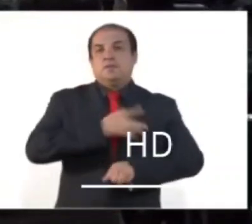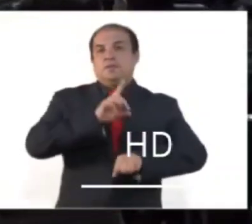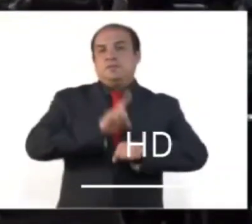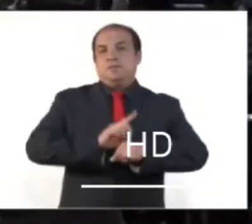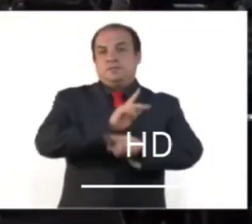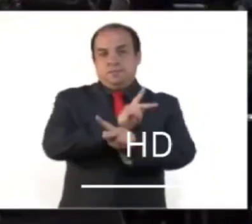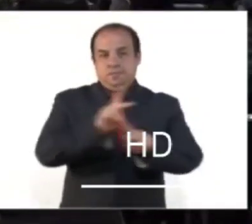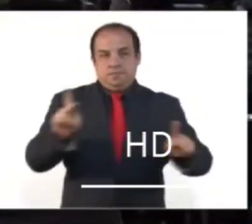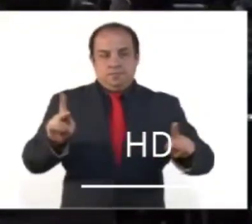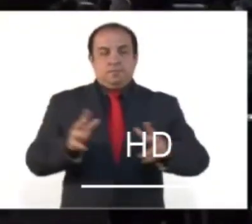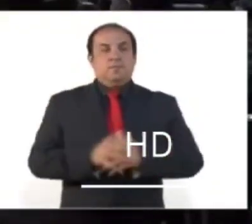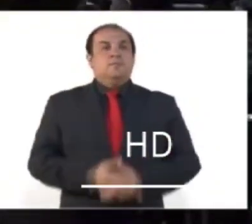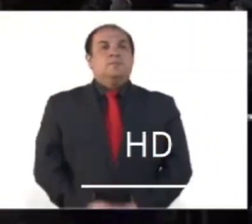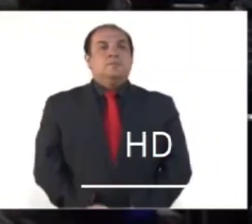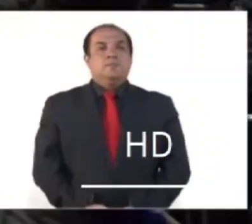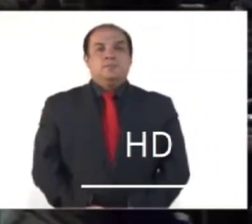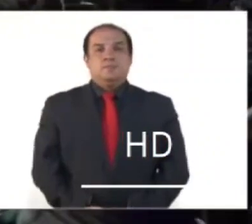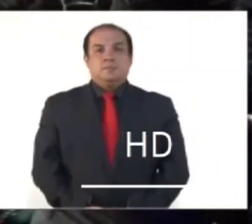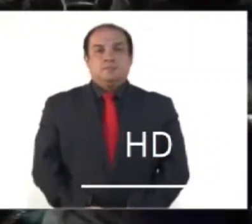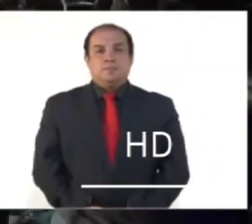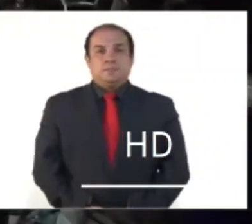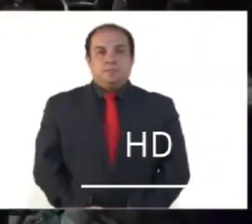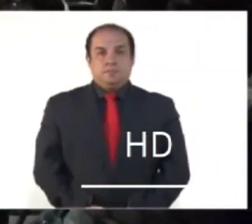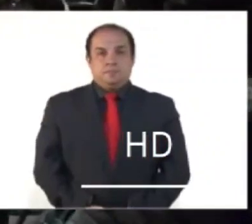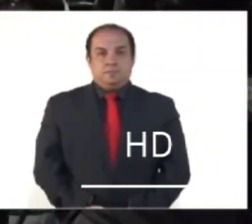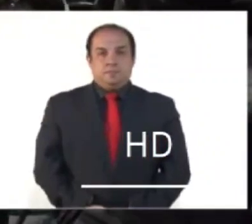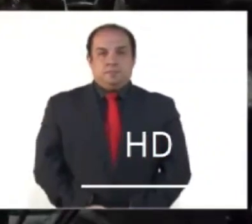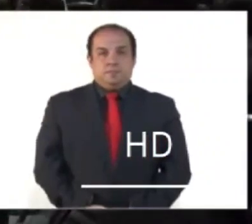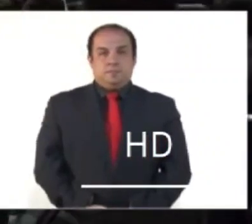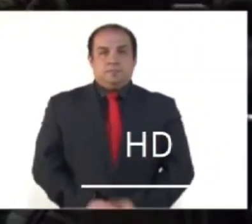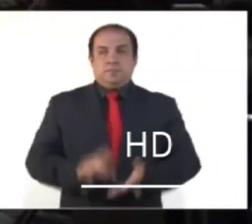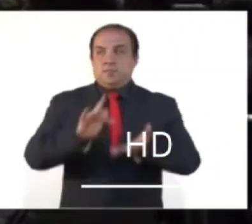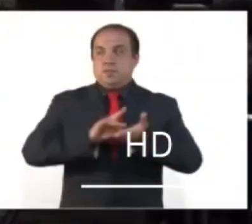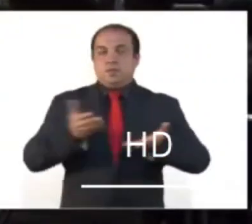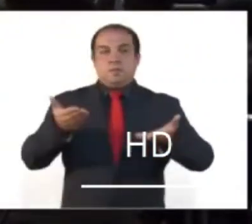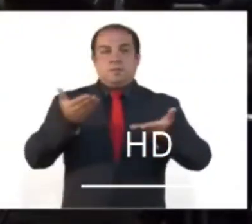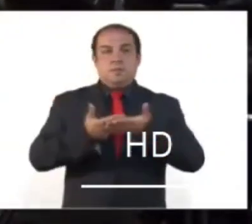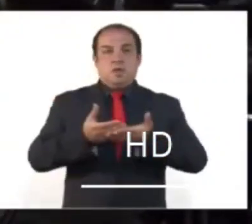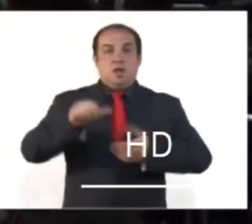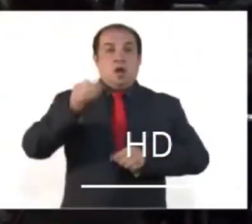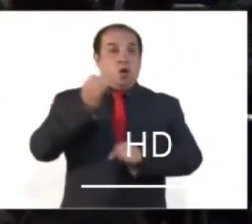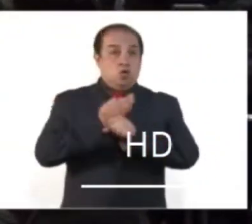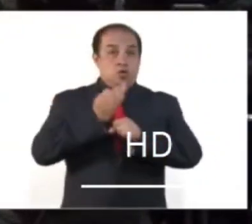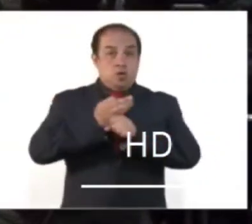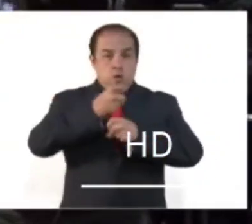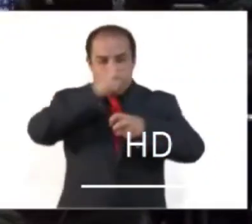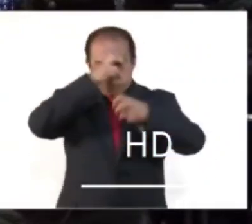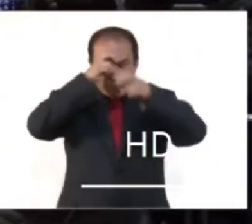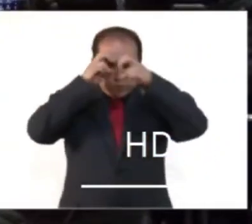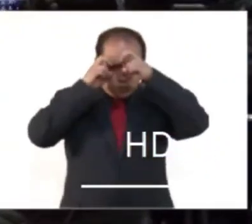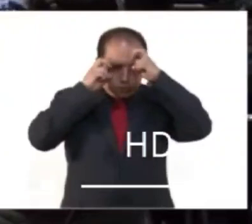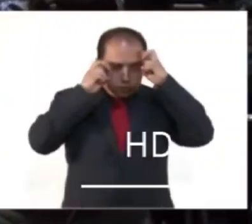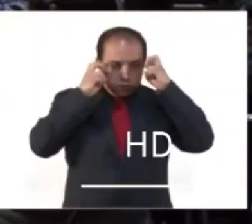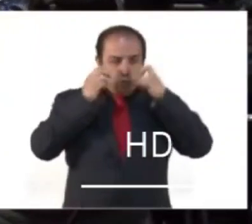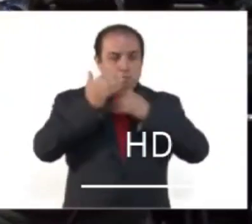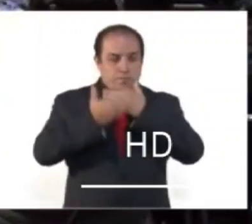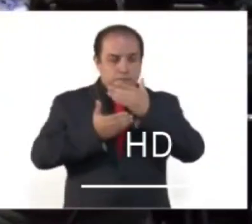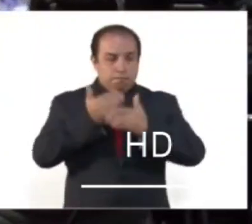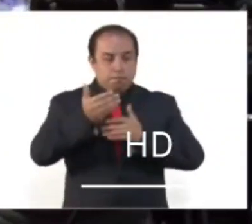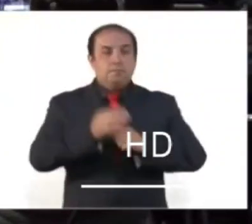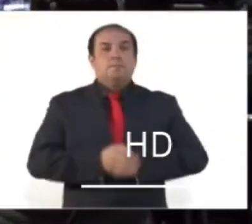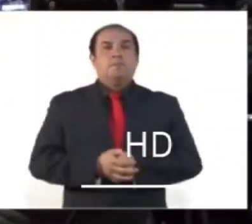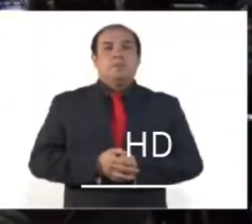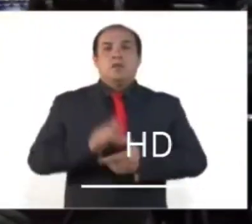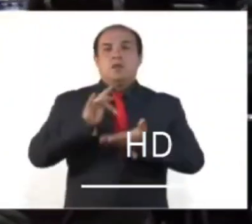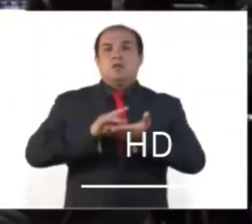y todos. Muchísimas gracias por su presencia en pleno verano. Agradecemos que nos acompañen en este